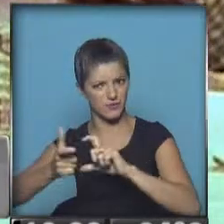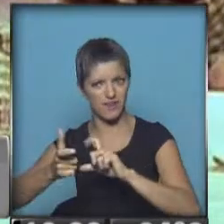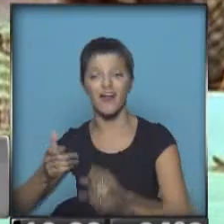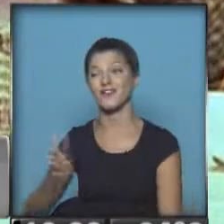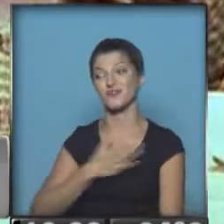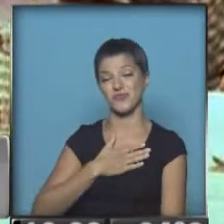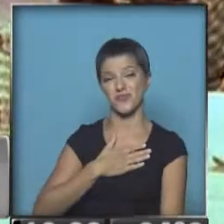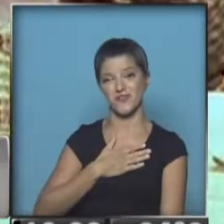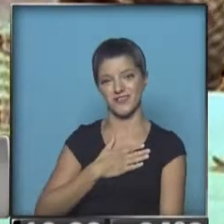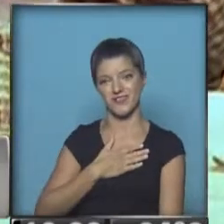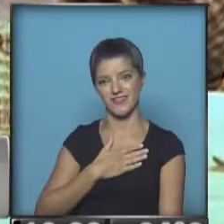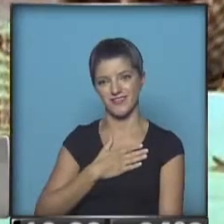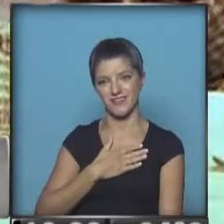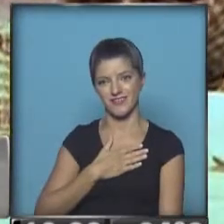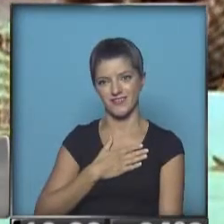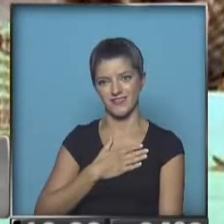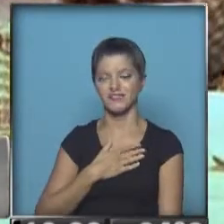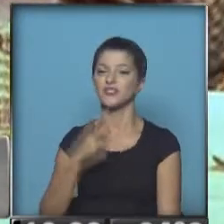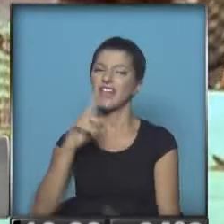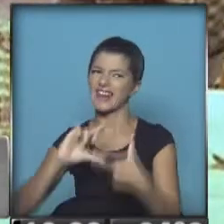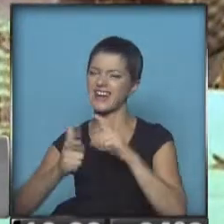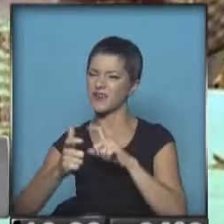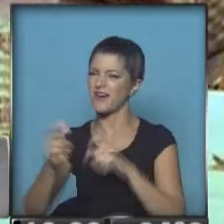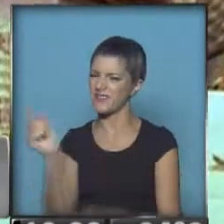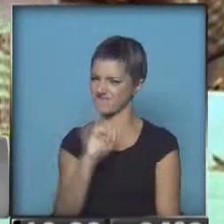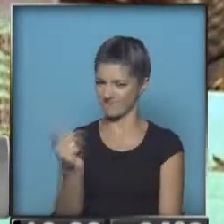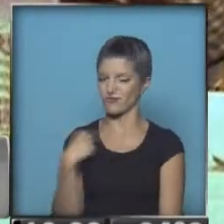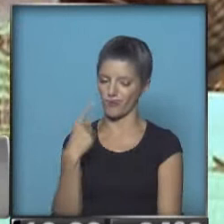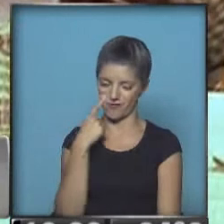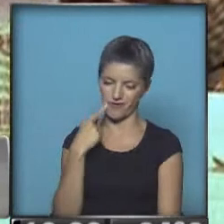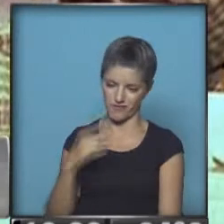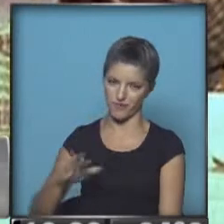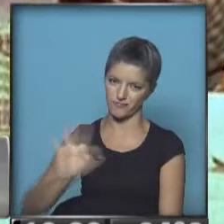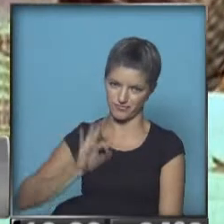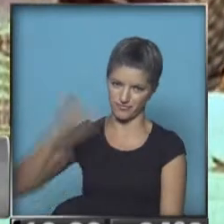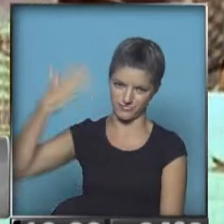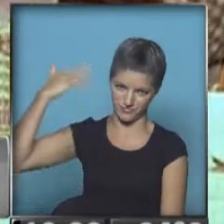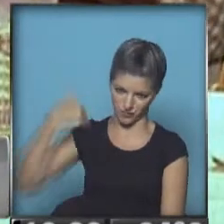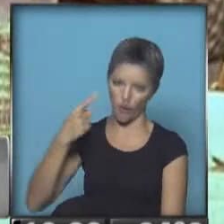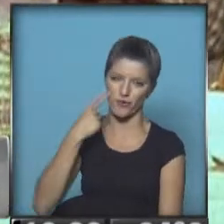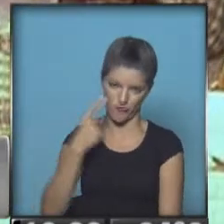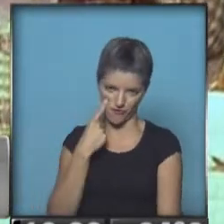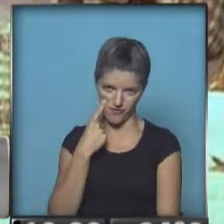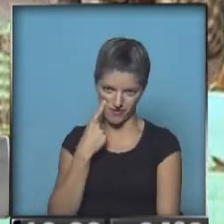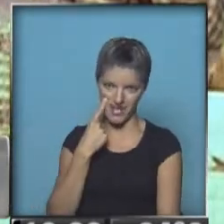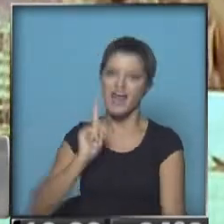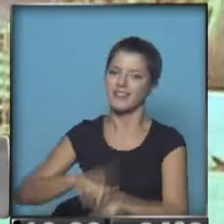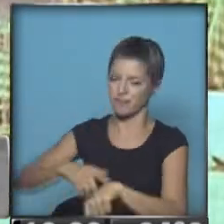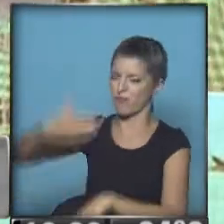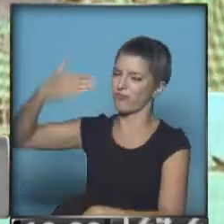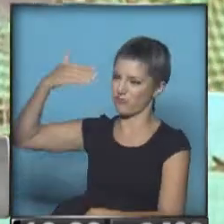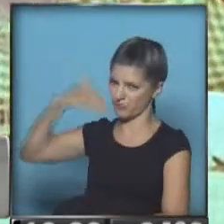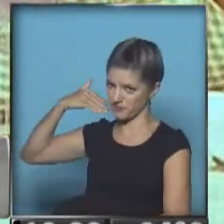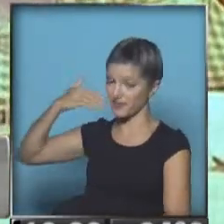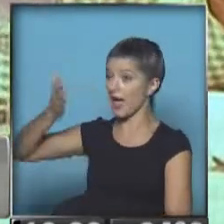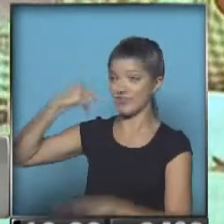yo no les doy el hándicap de renovada. Yo los conozco hace mucho tiempo, por lo menos. Hace mucho tiempo. No se